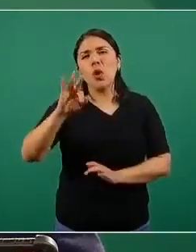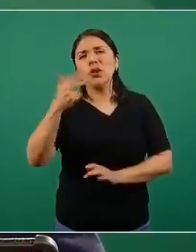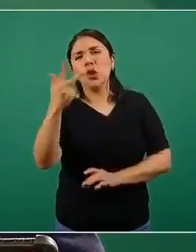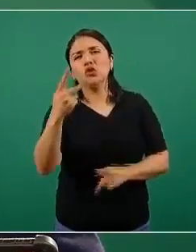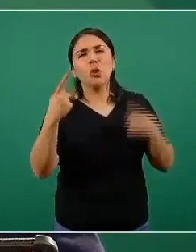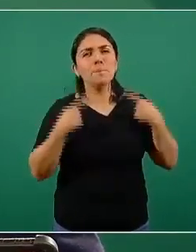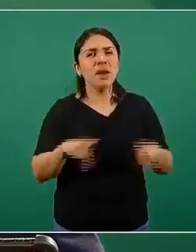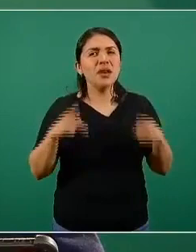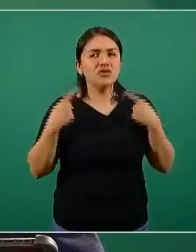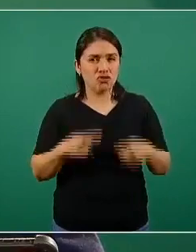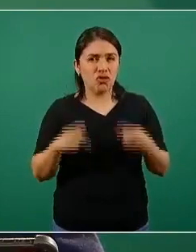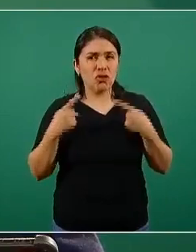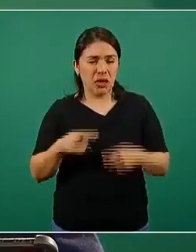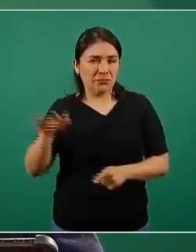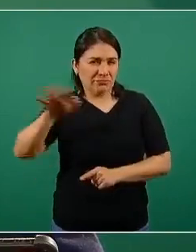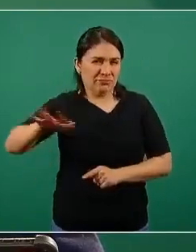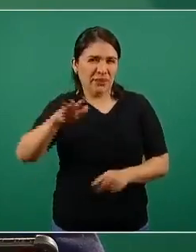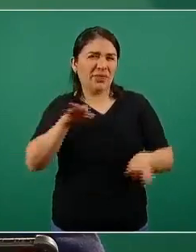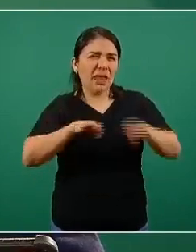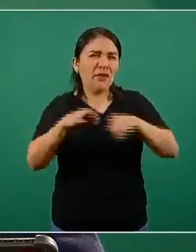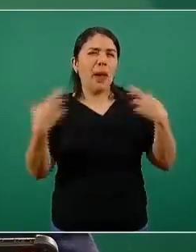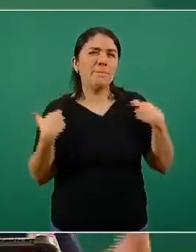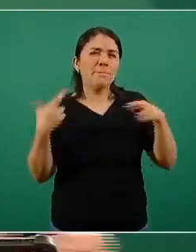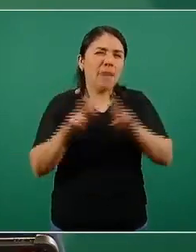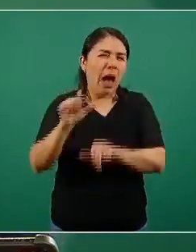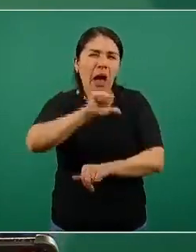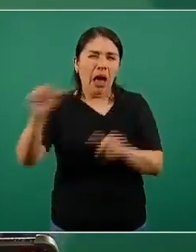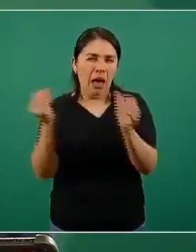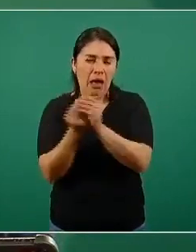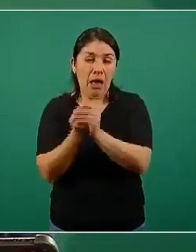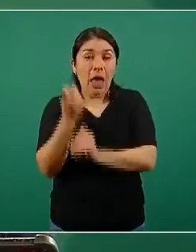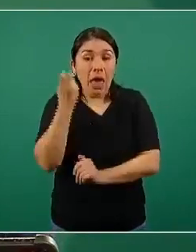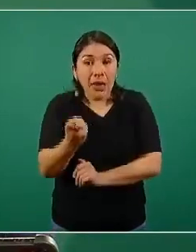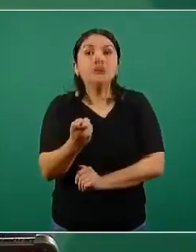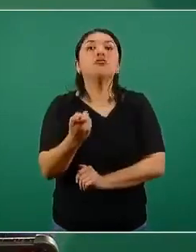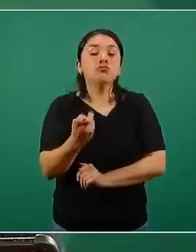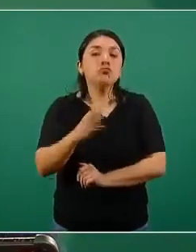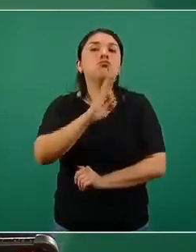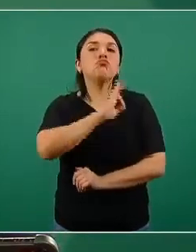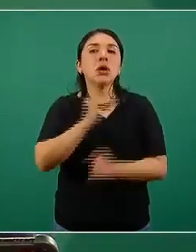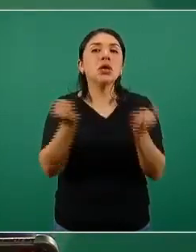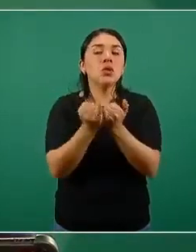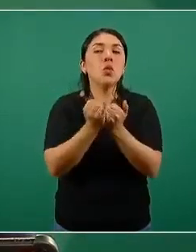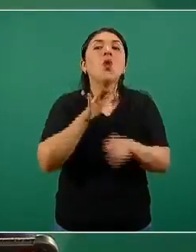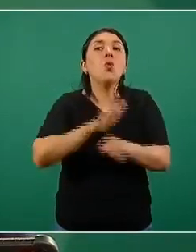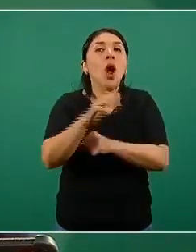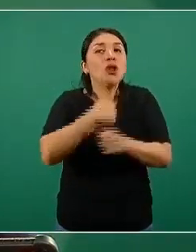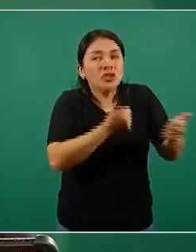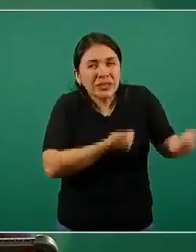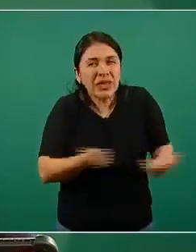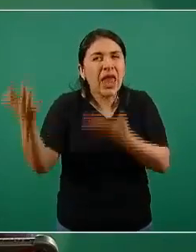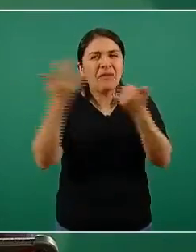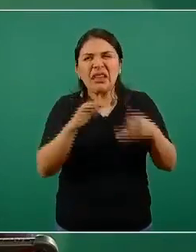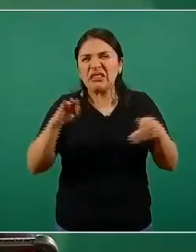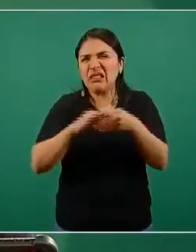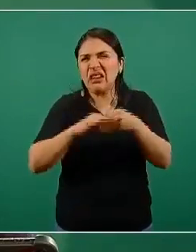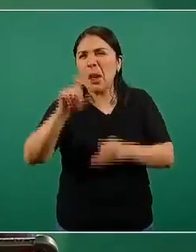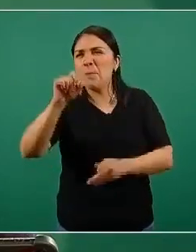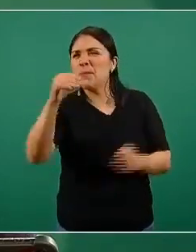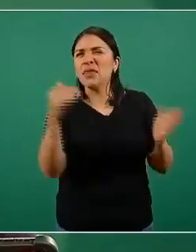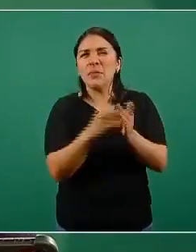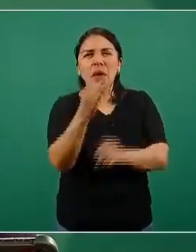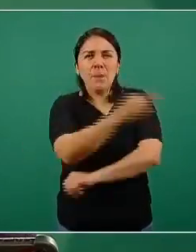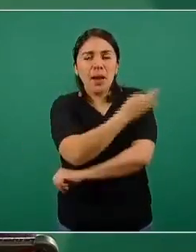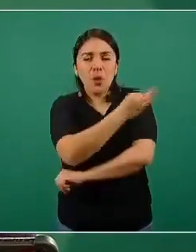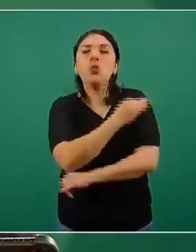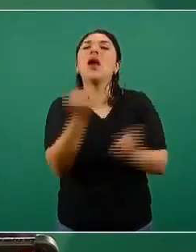17,048 personas del sector educativo, y esto nos permitió que también lo que habíamos desplazado de un poco más de 20,000 dosis